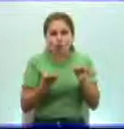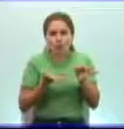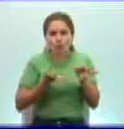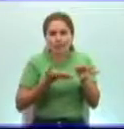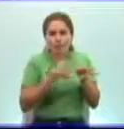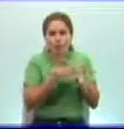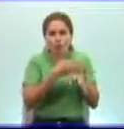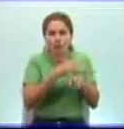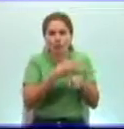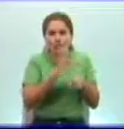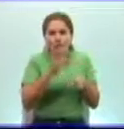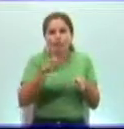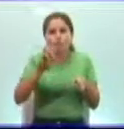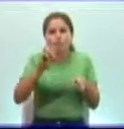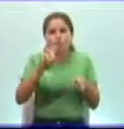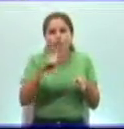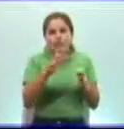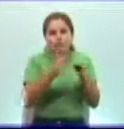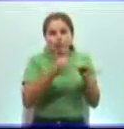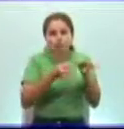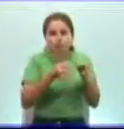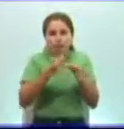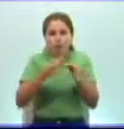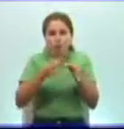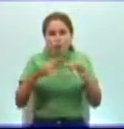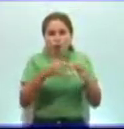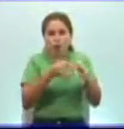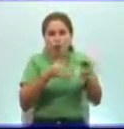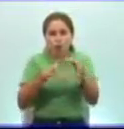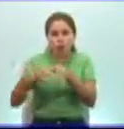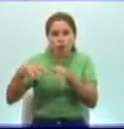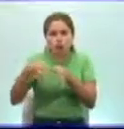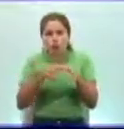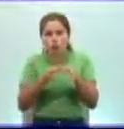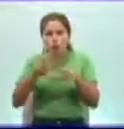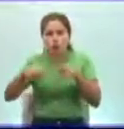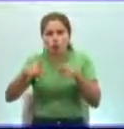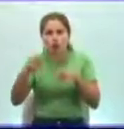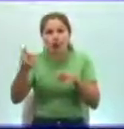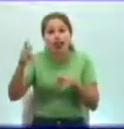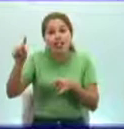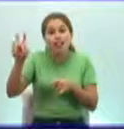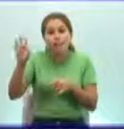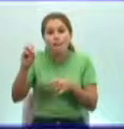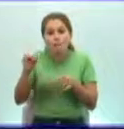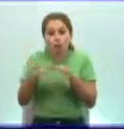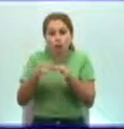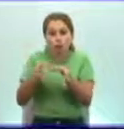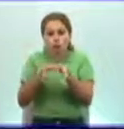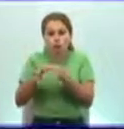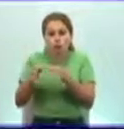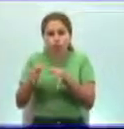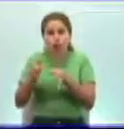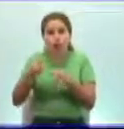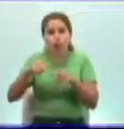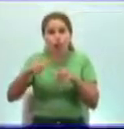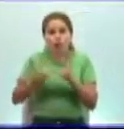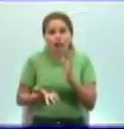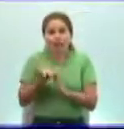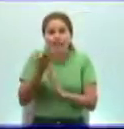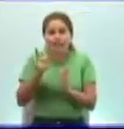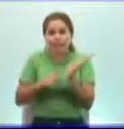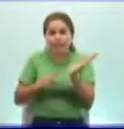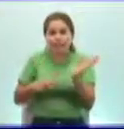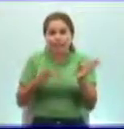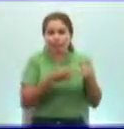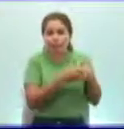de potencial entre electrodos y colisionan con otros electrones y con los átomos del conductor, provocando que la carga eléctrica se